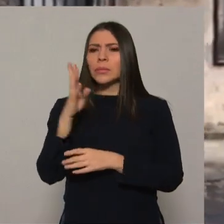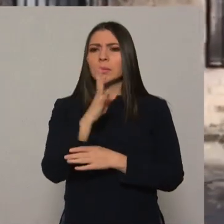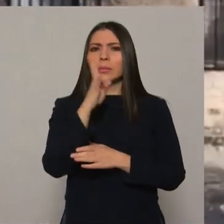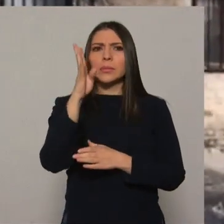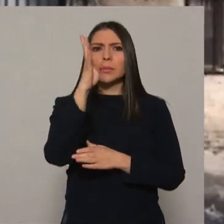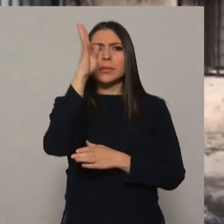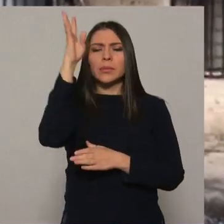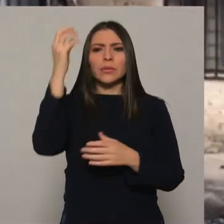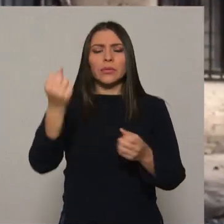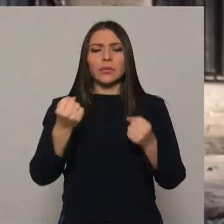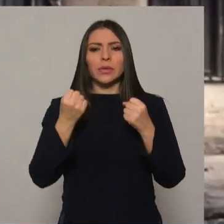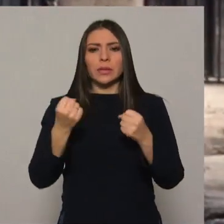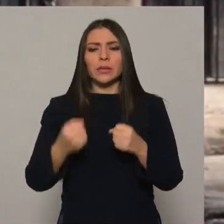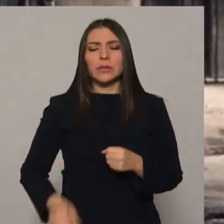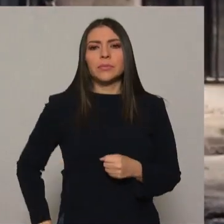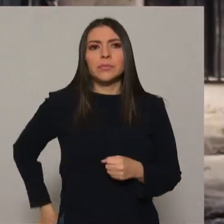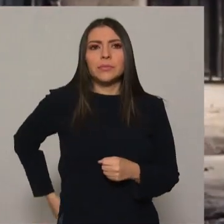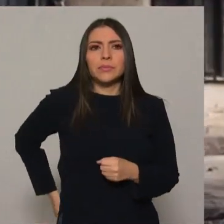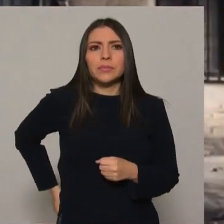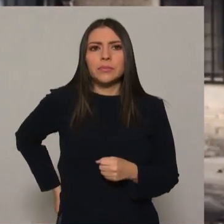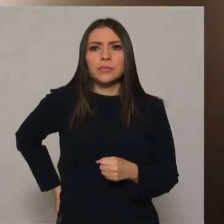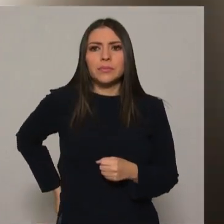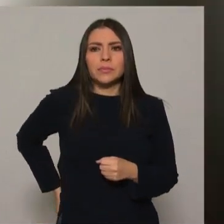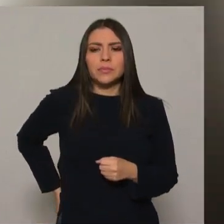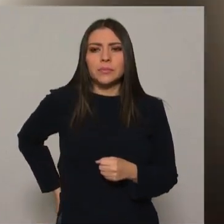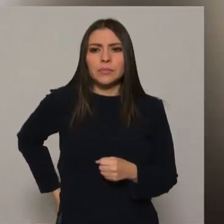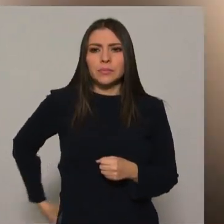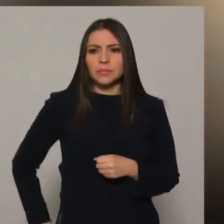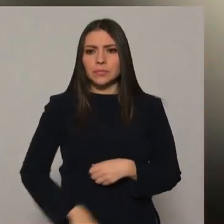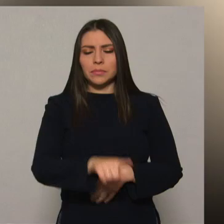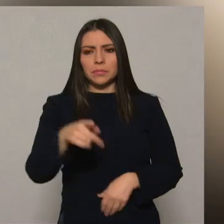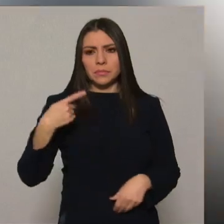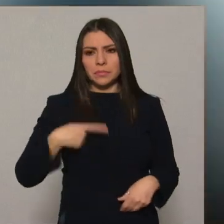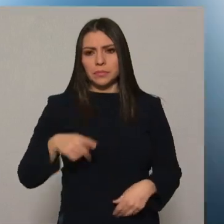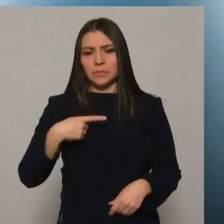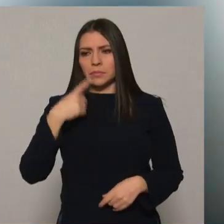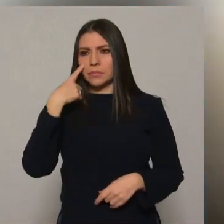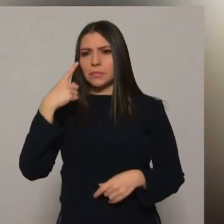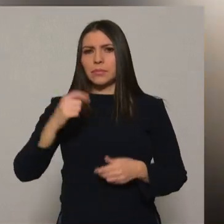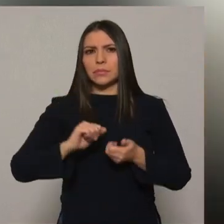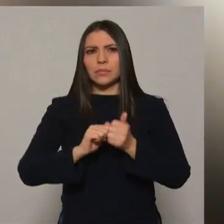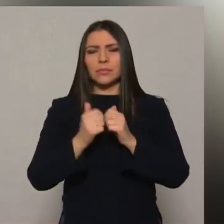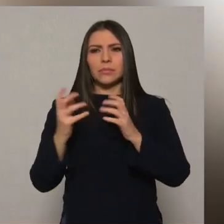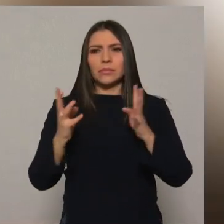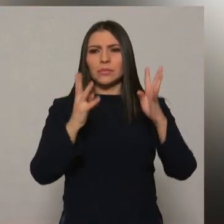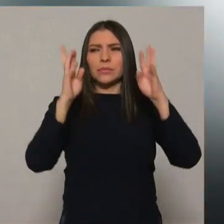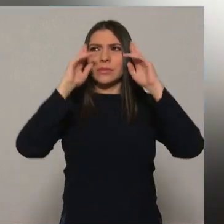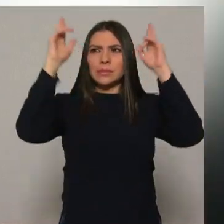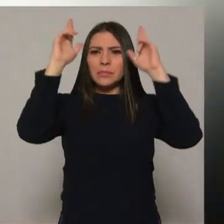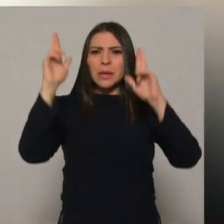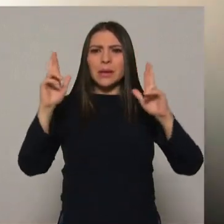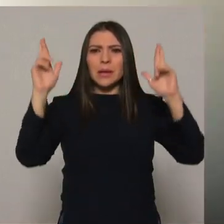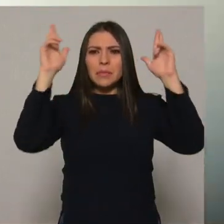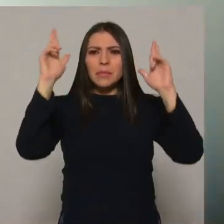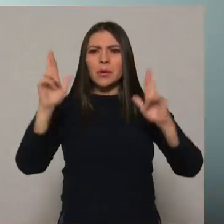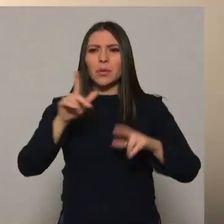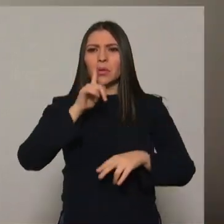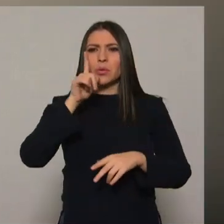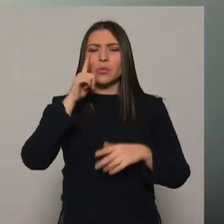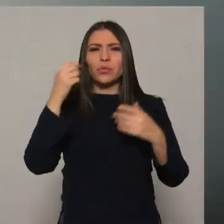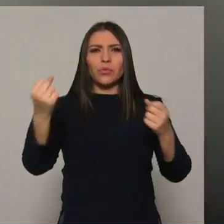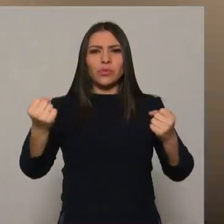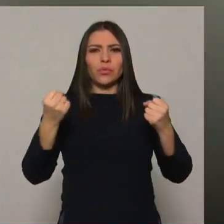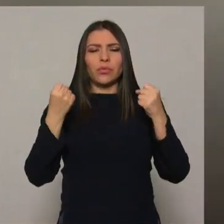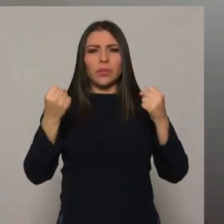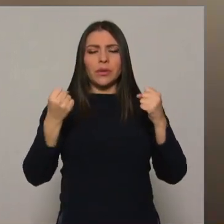bodega. Y empezamos a sacar a la gente porque empezó a sacar lumbre y como rayos, destellos de luz muy fuertes.